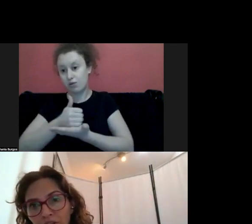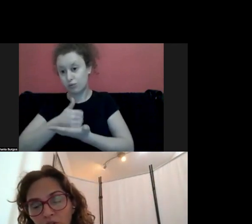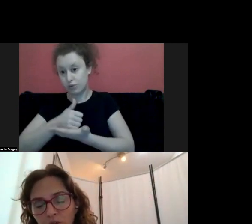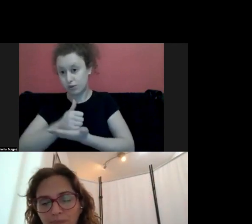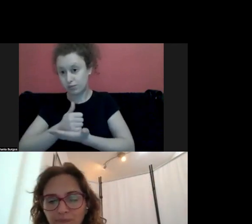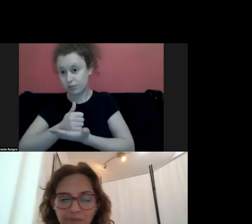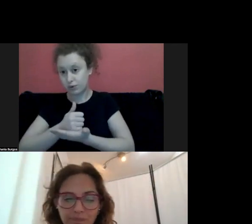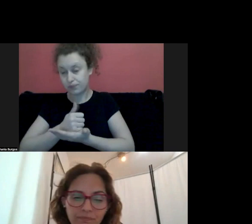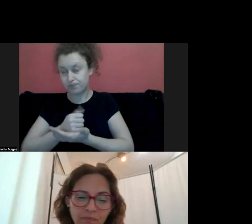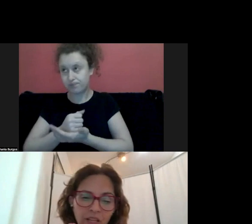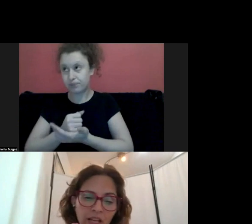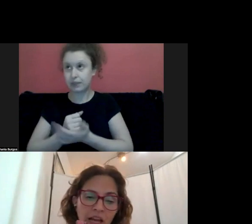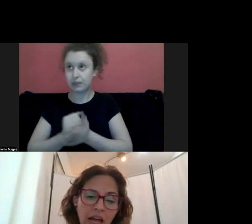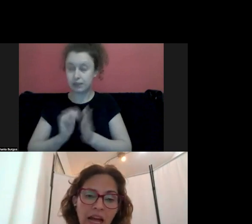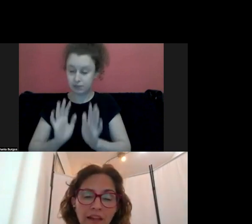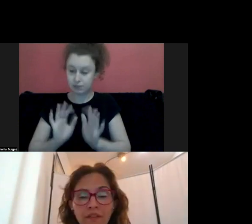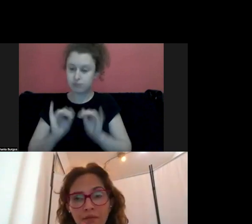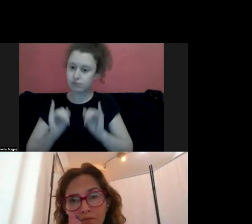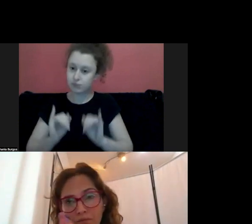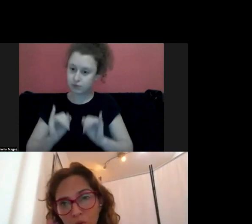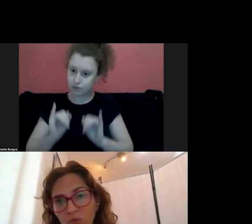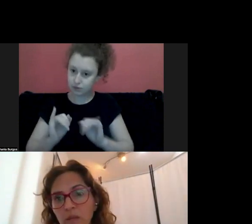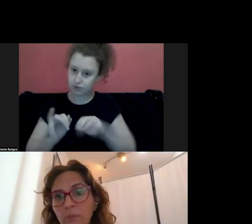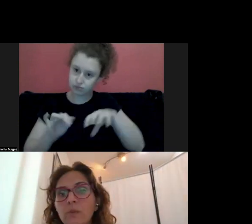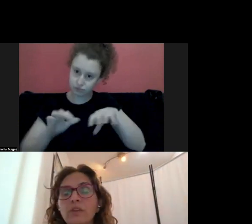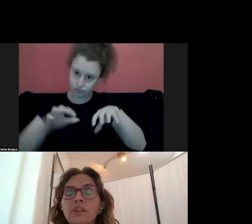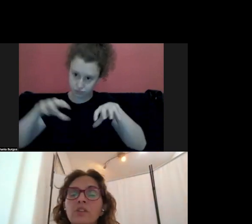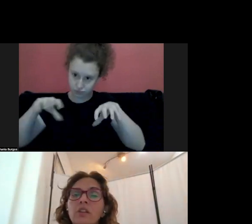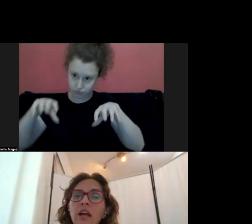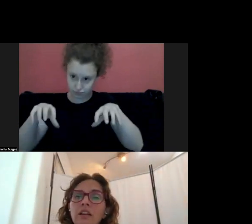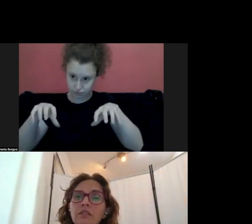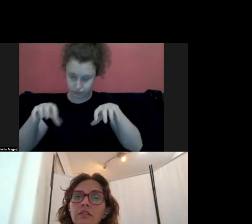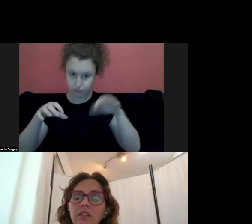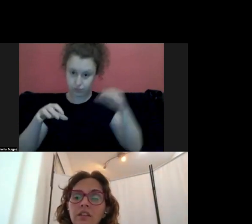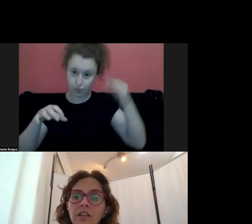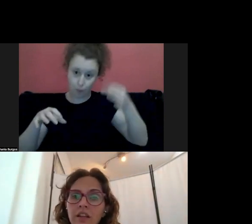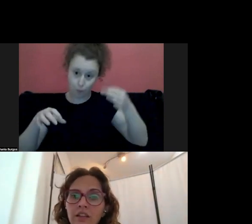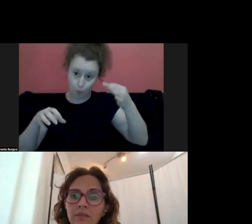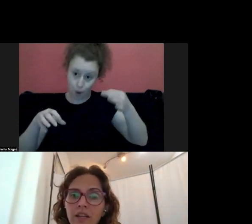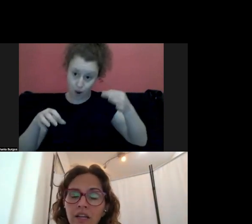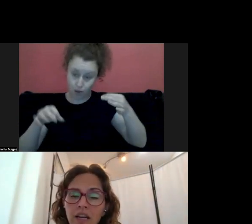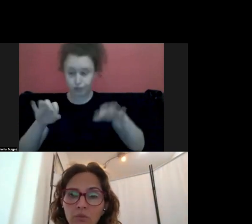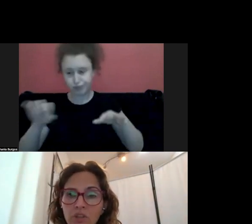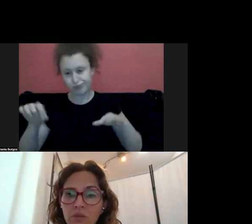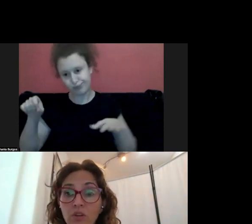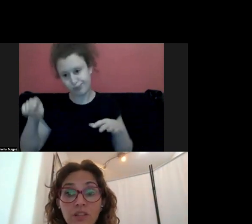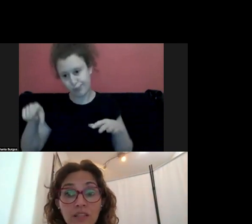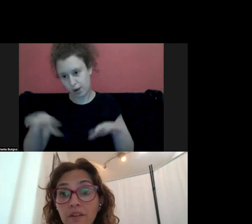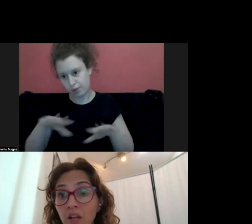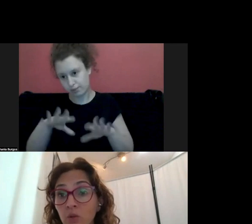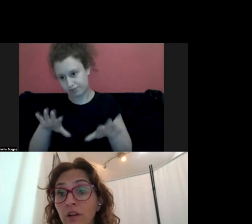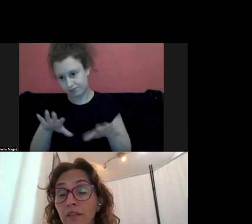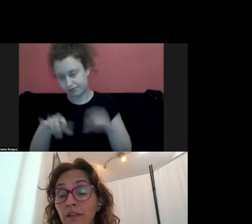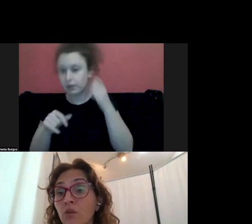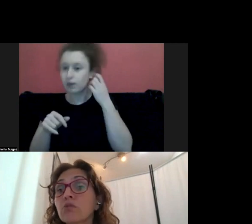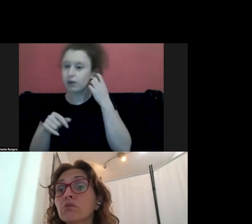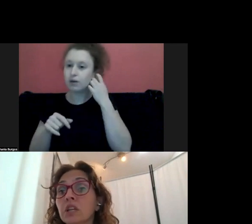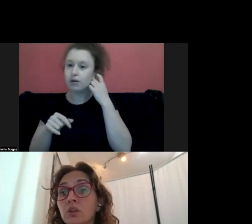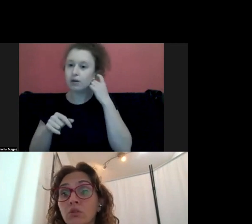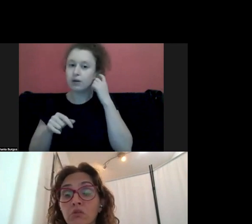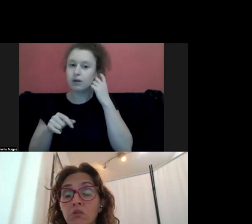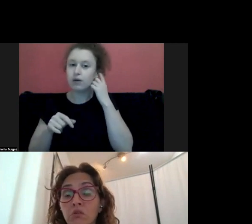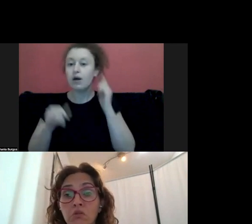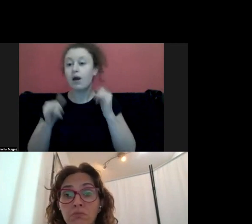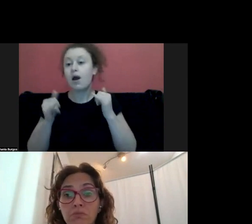que no tanto, hay un tipo de profesional que maneja el autismo que está desactualizado,